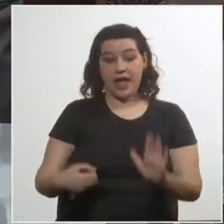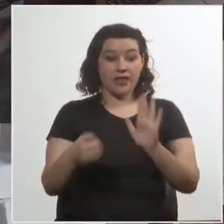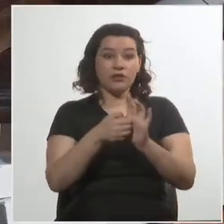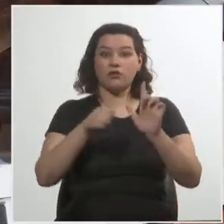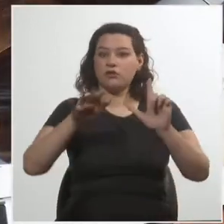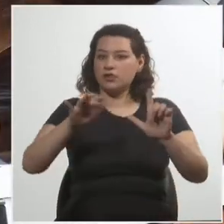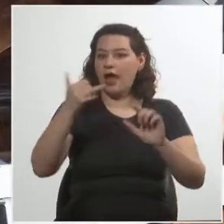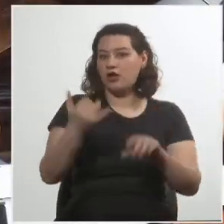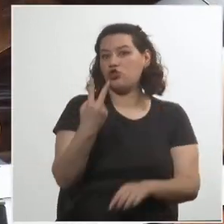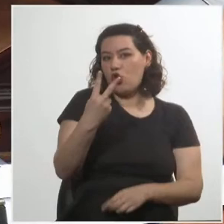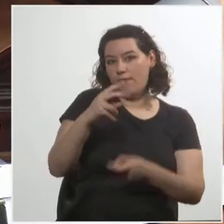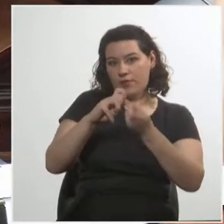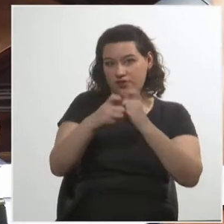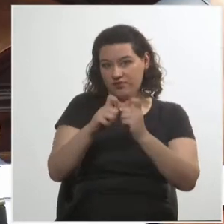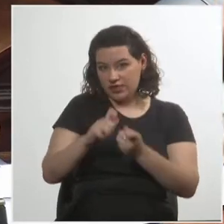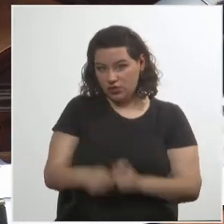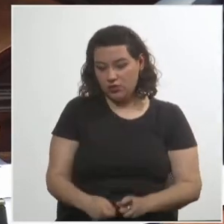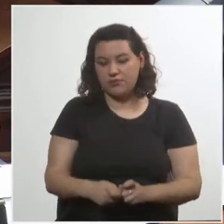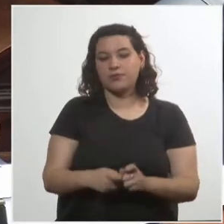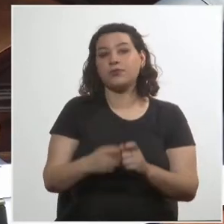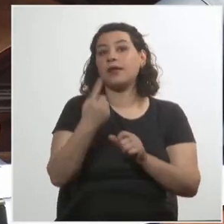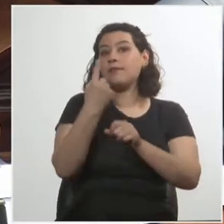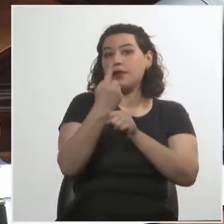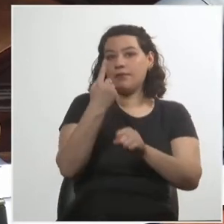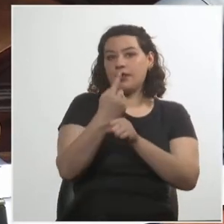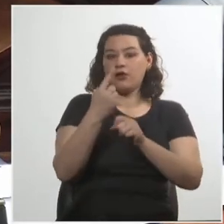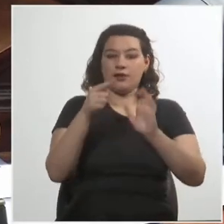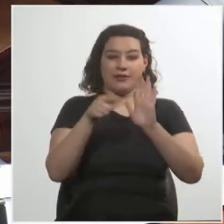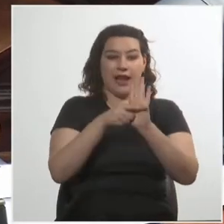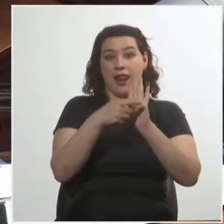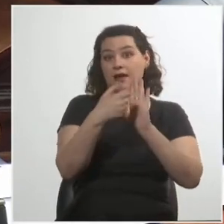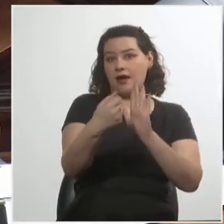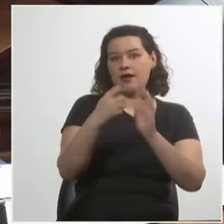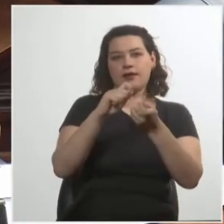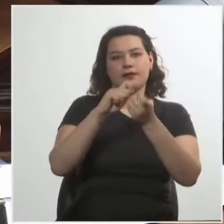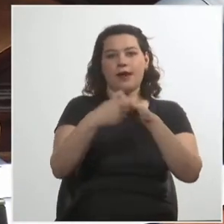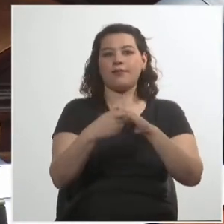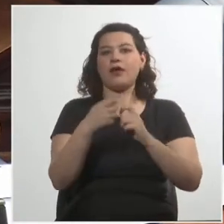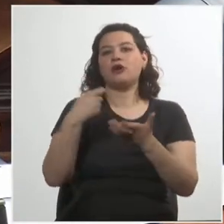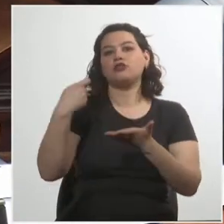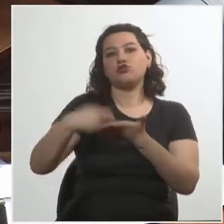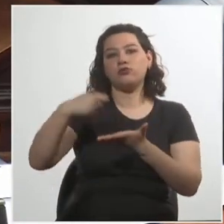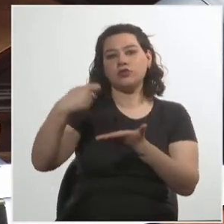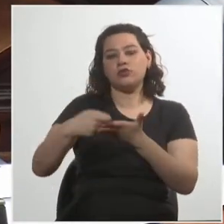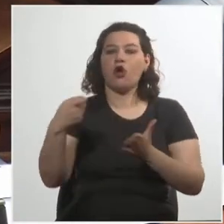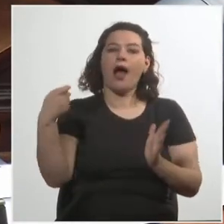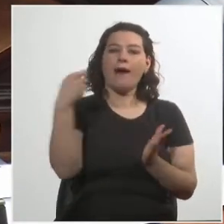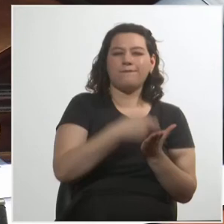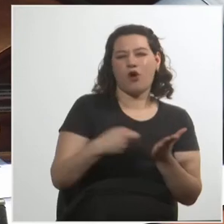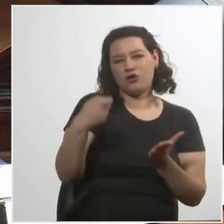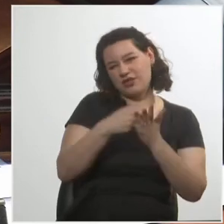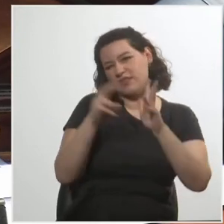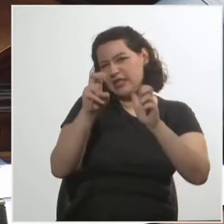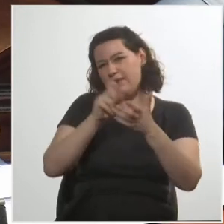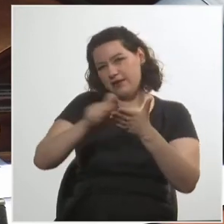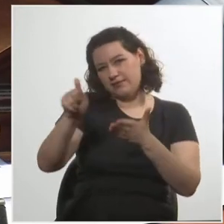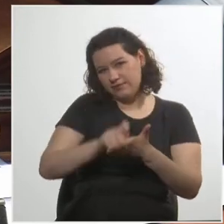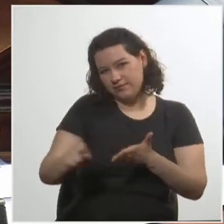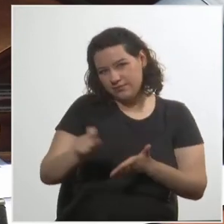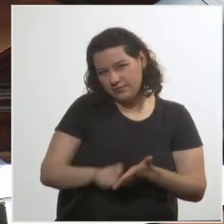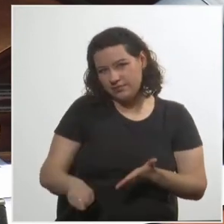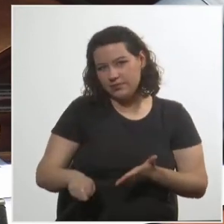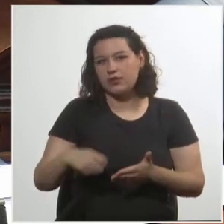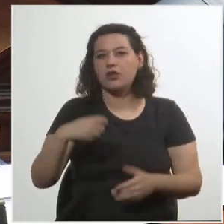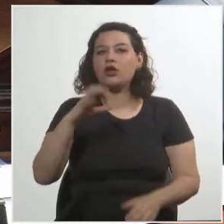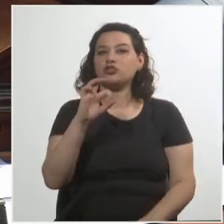séptimo tenemos dos modificaciones una en el literal a que se cambia subsidio por aporte una cuestión de redacción subsidio